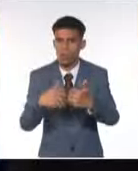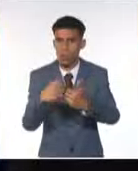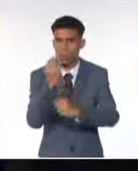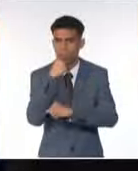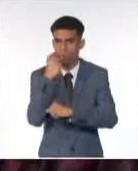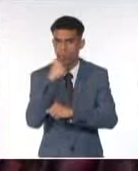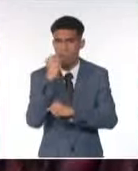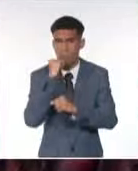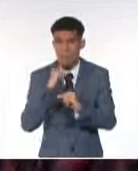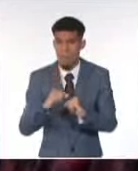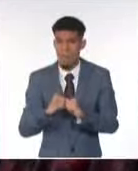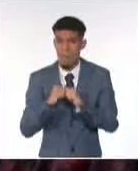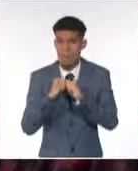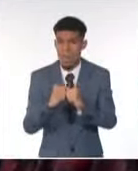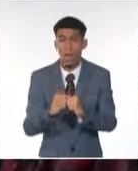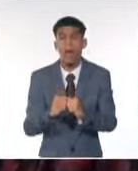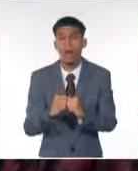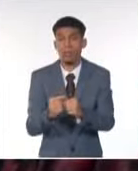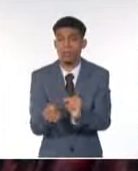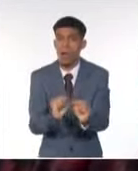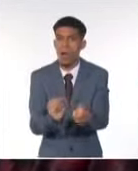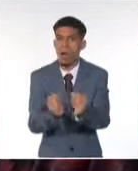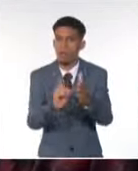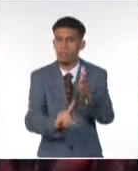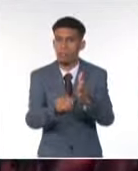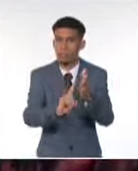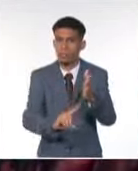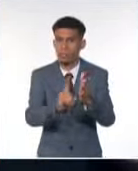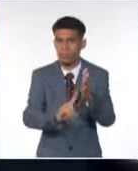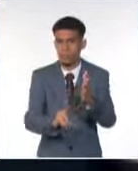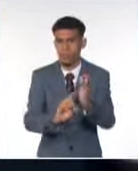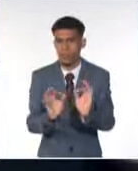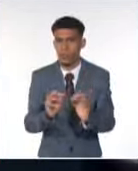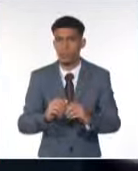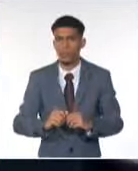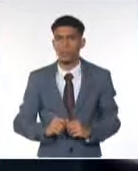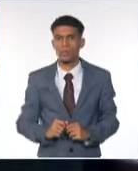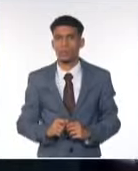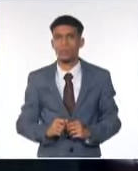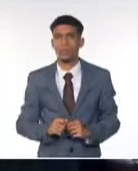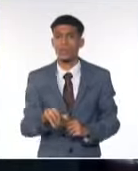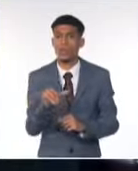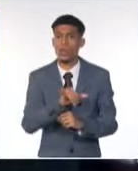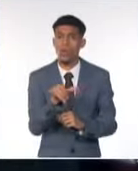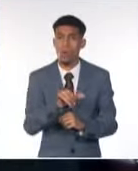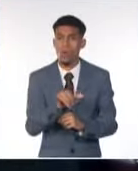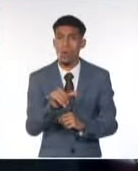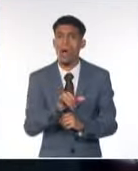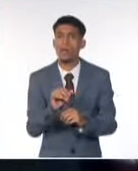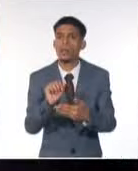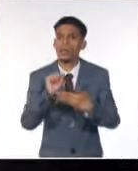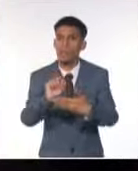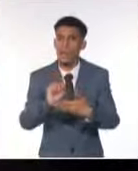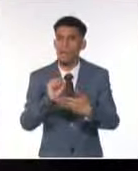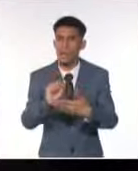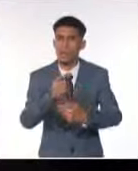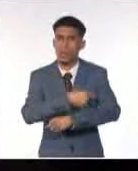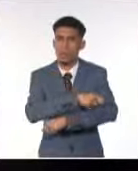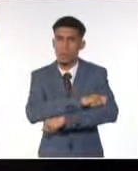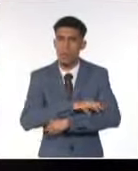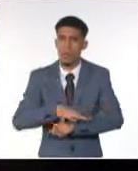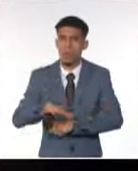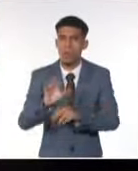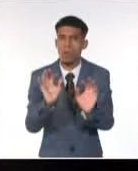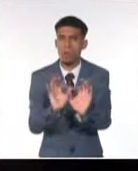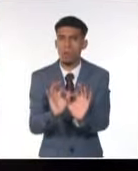redoblar el ahorro para disminuir la demanda al sector electroenergético nacional y elevar la calidad de los servicios a la población, en